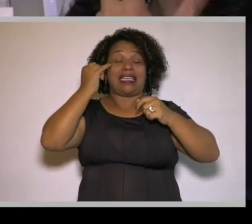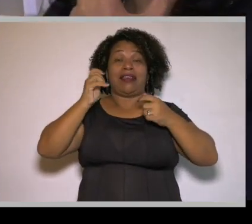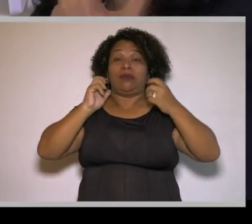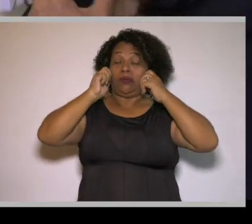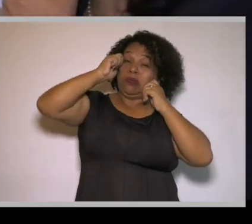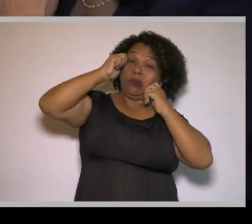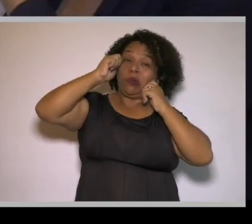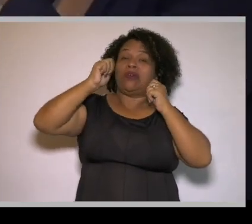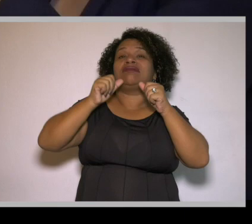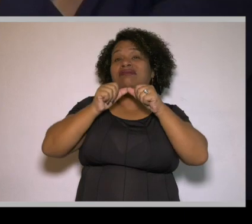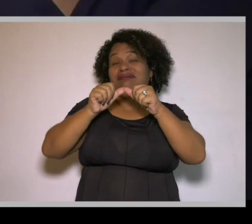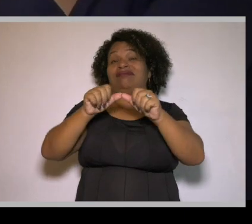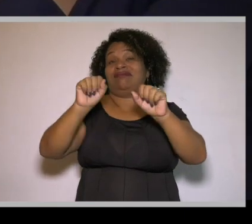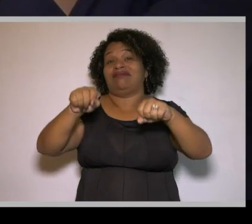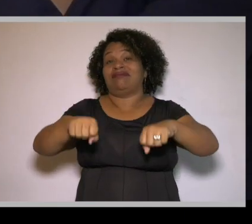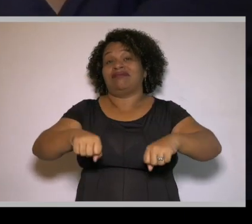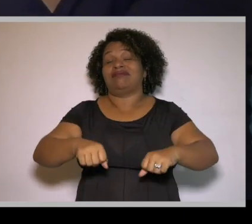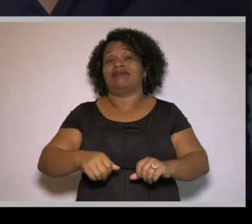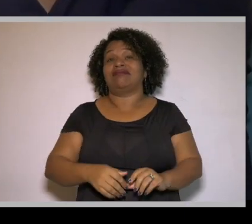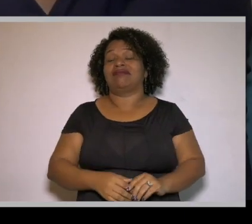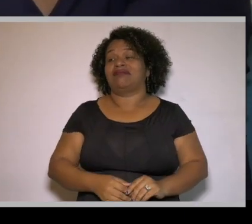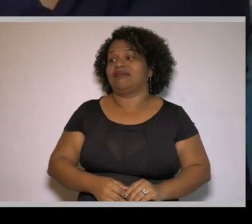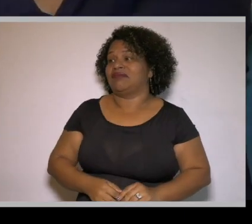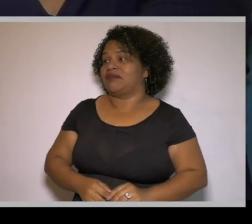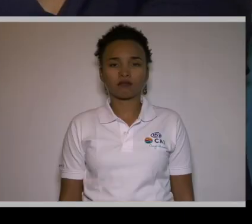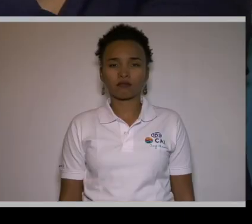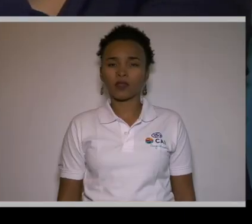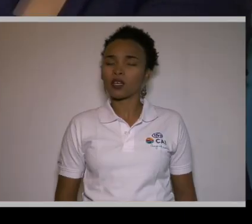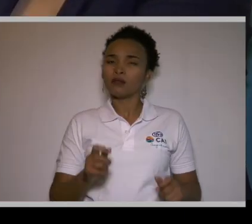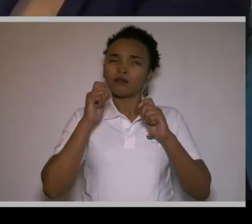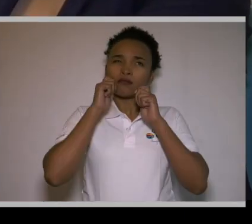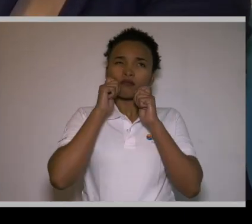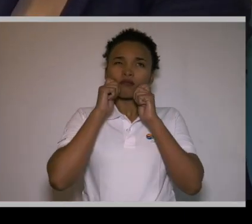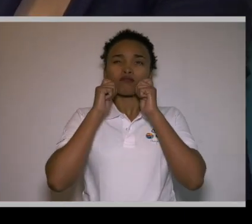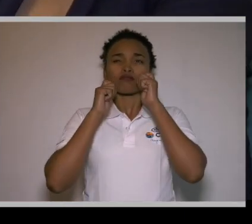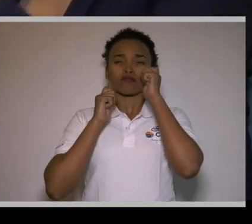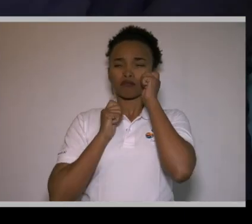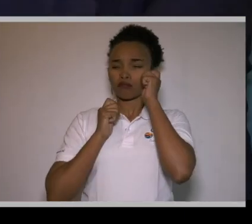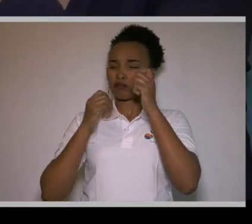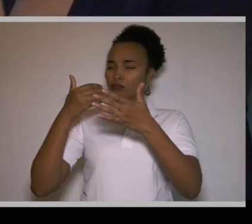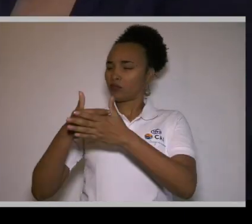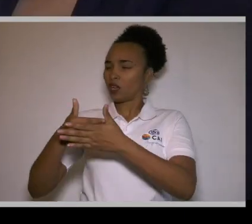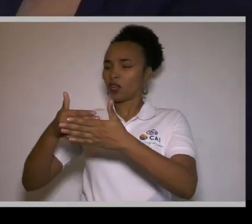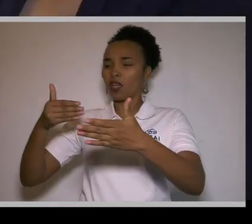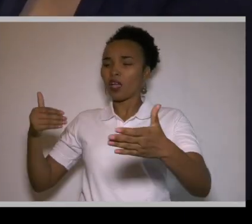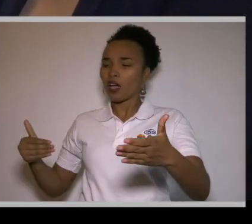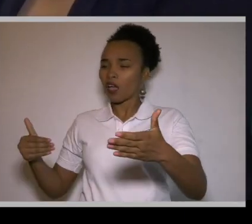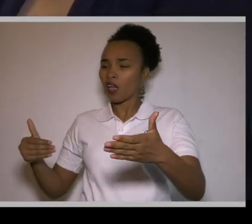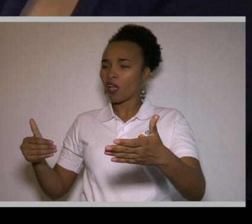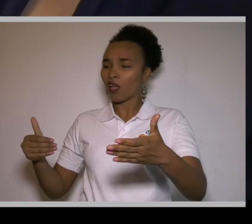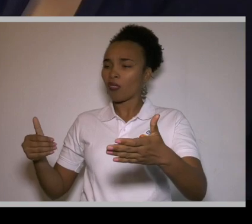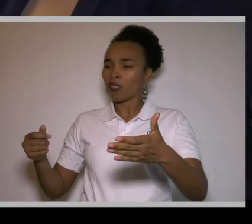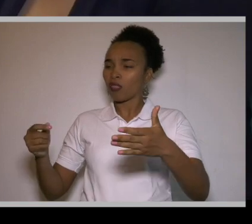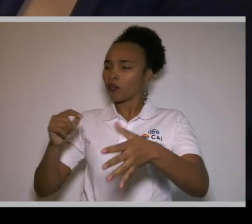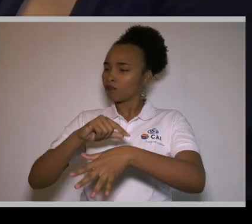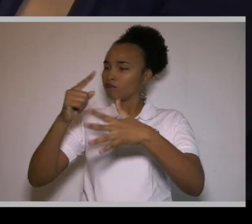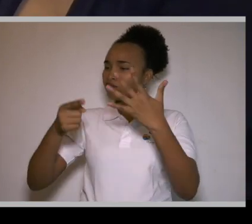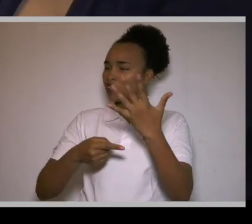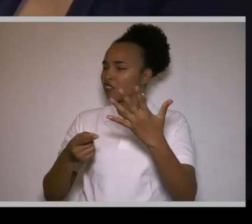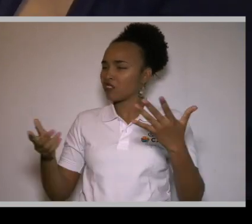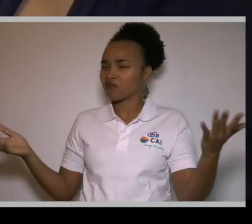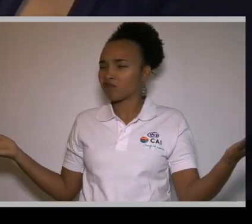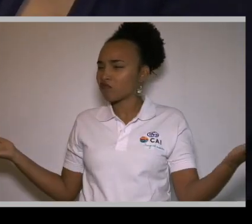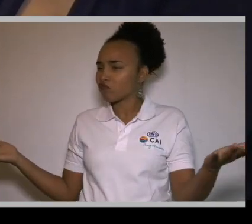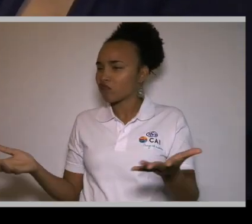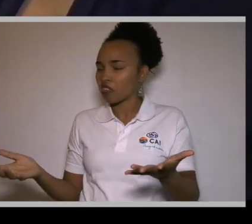que pueden ocasionar que se fracture la mandíbula? Sabemos que un accidente de tránsito, una caída de una bicicleta, ¿qué otras cosas? Sí,